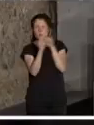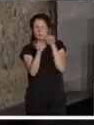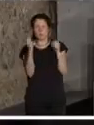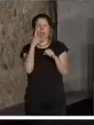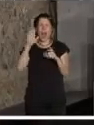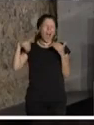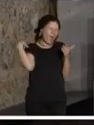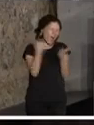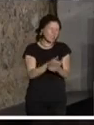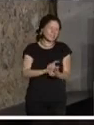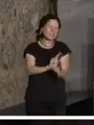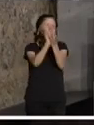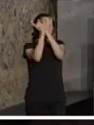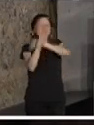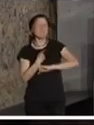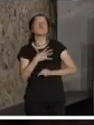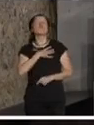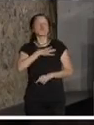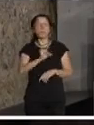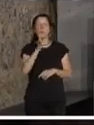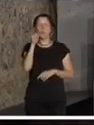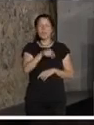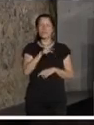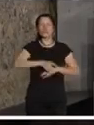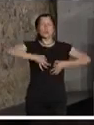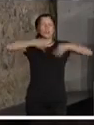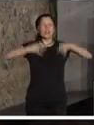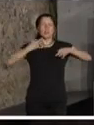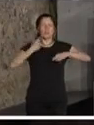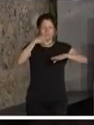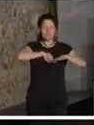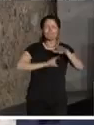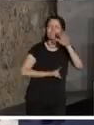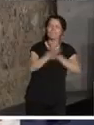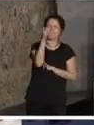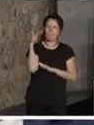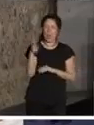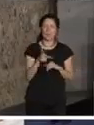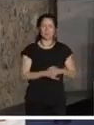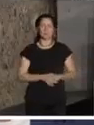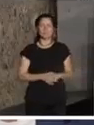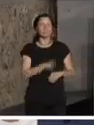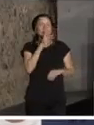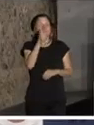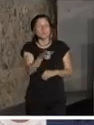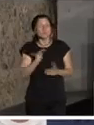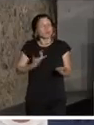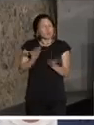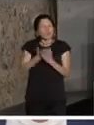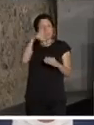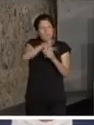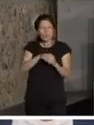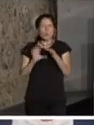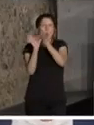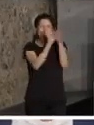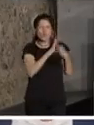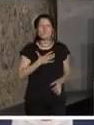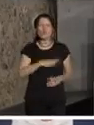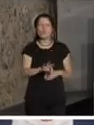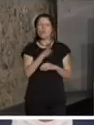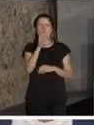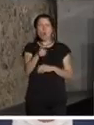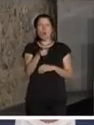convertirlo en posible por eso Esta es la garantía de que avanzamos en derechos por eso Os pido el voto para unidas podemos